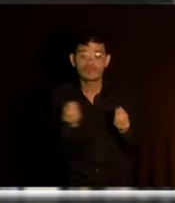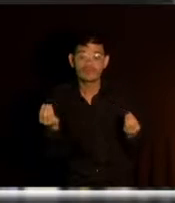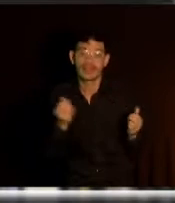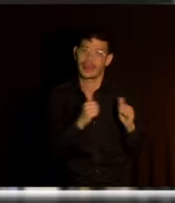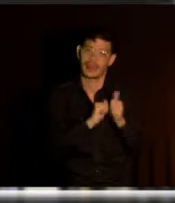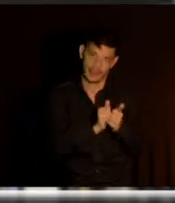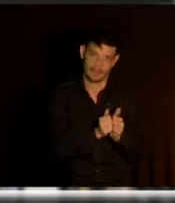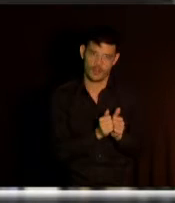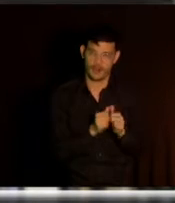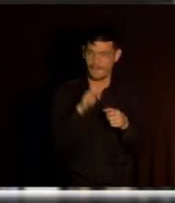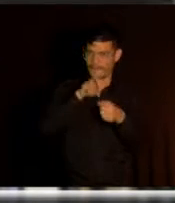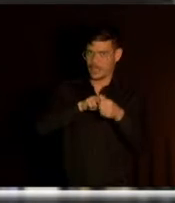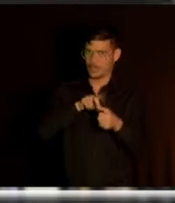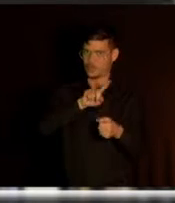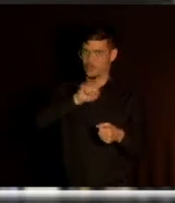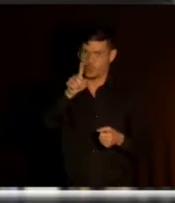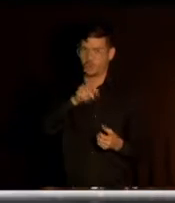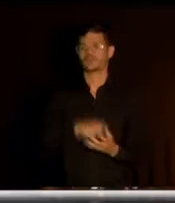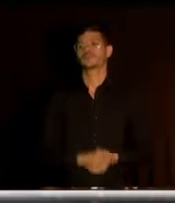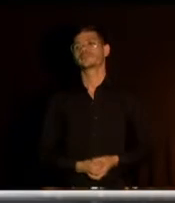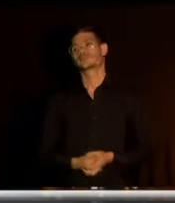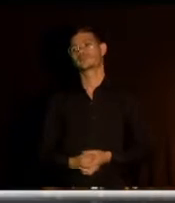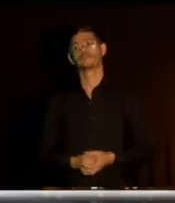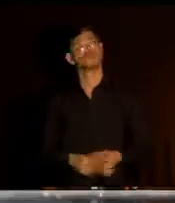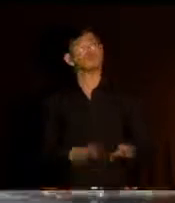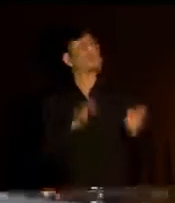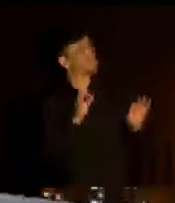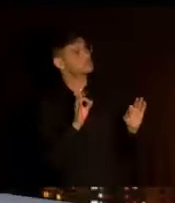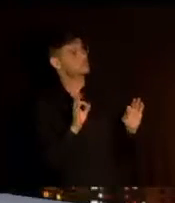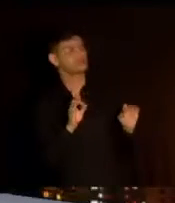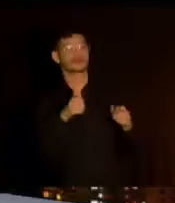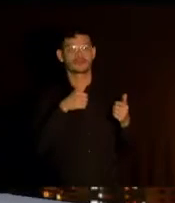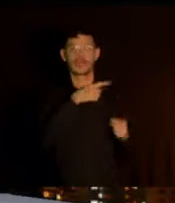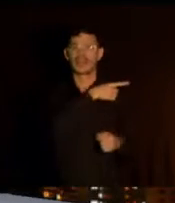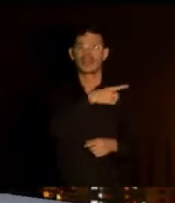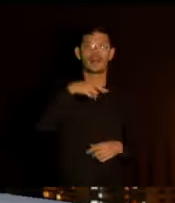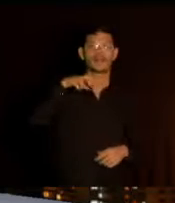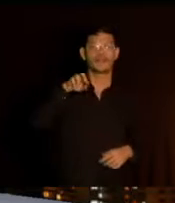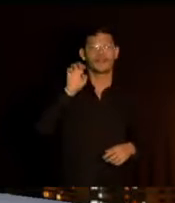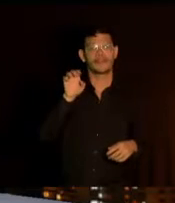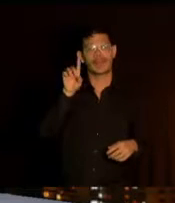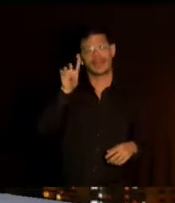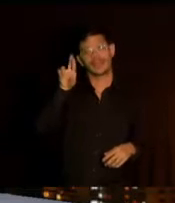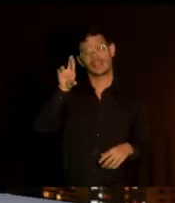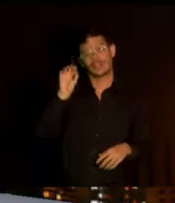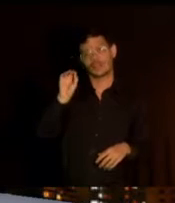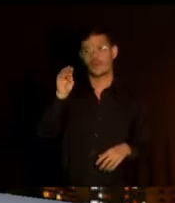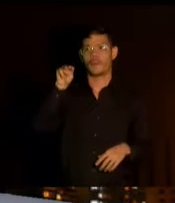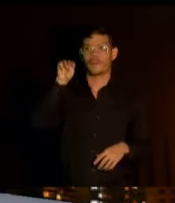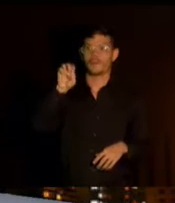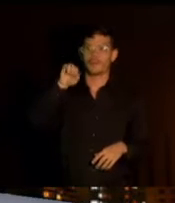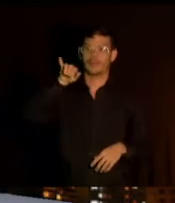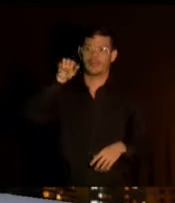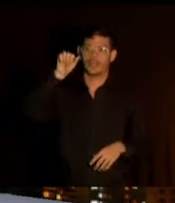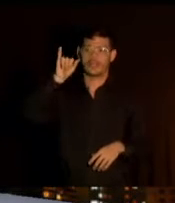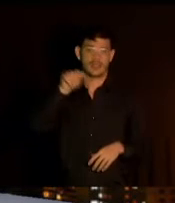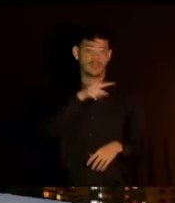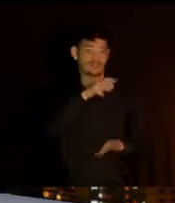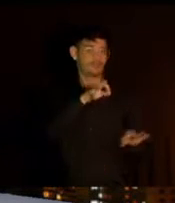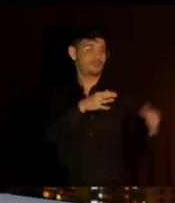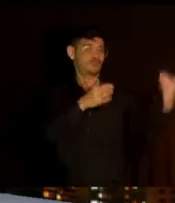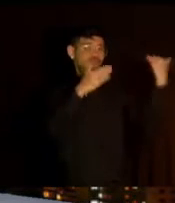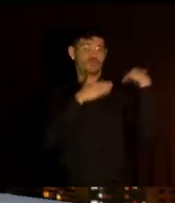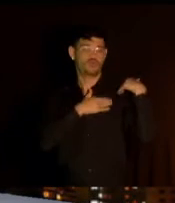federación. Muy bien, él es Pedro Mejía, la voz del Comité Paralímpico de las Américas. Ya escuchamos la voz del Comité